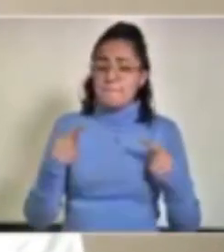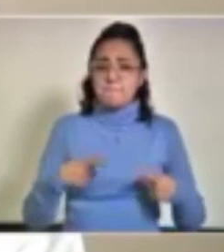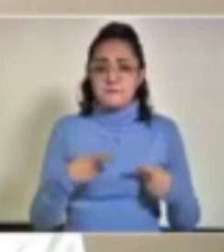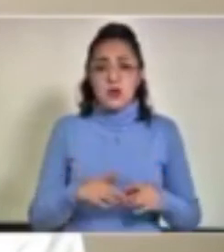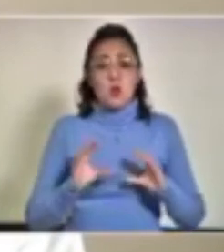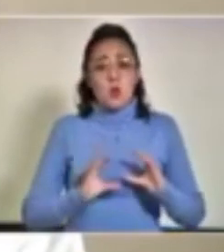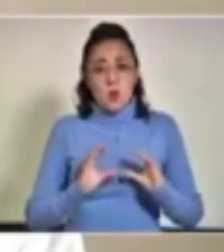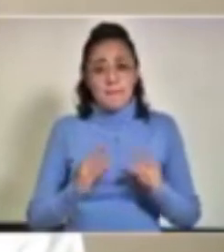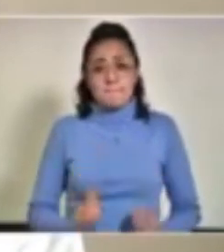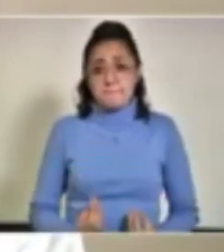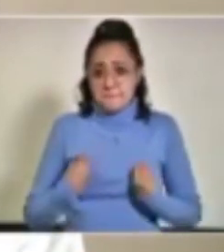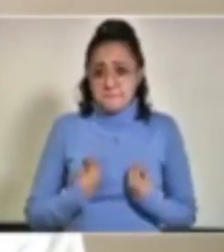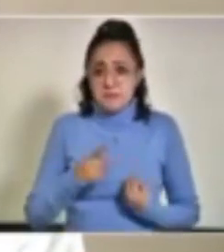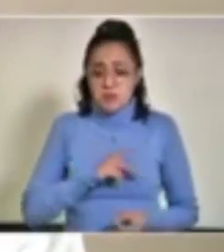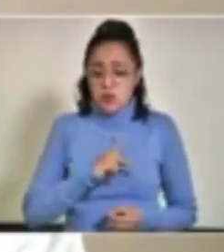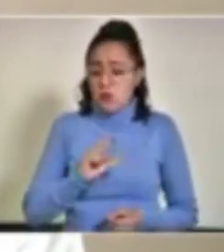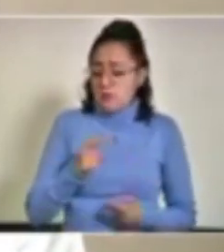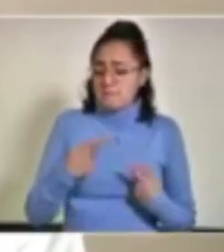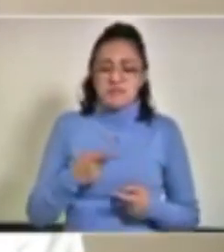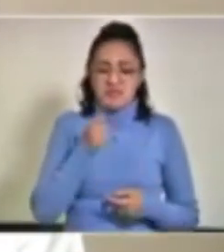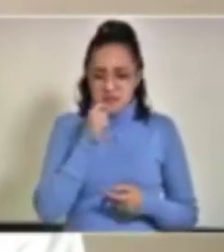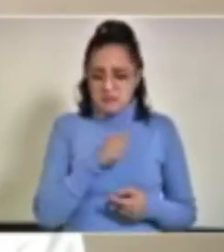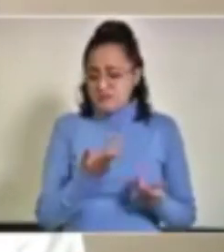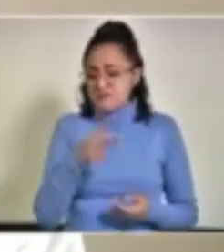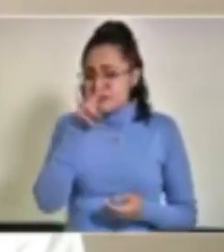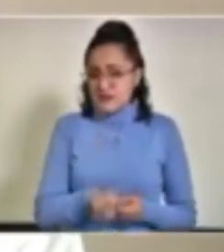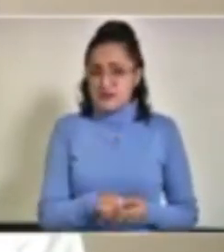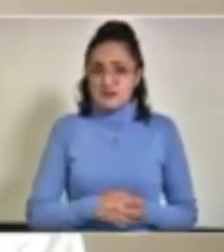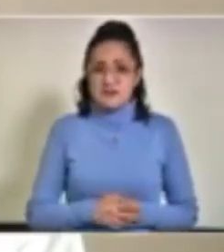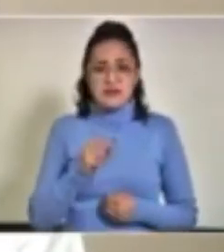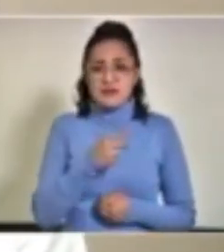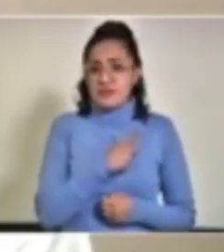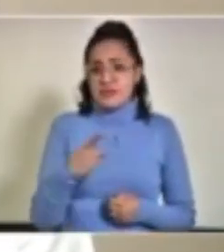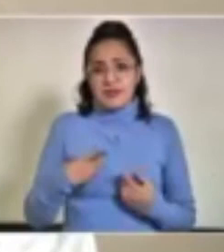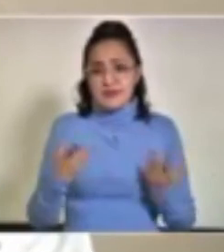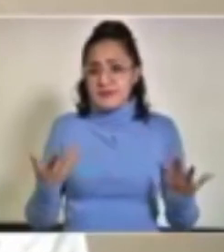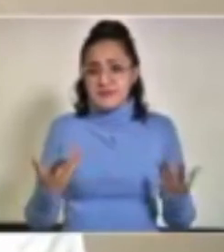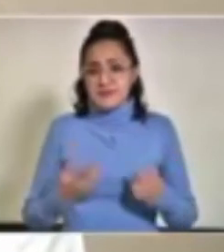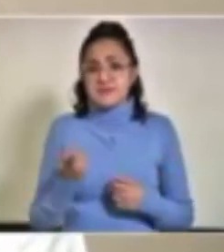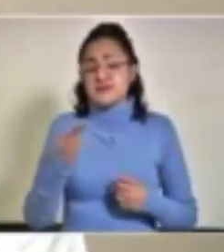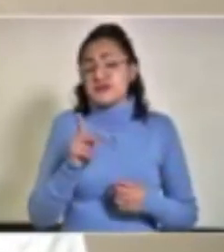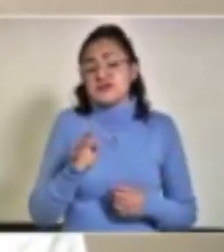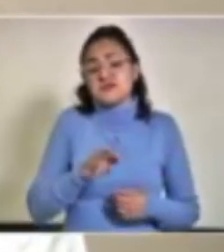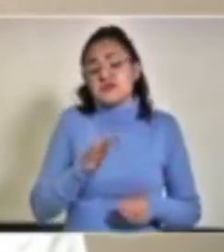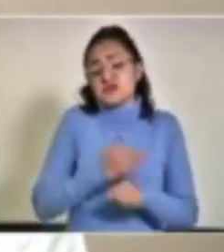vida de verdad no debiera de ser pero eso no lo resuelvo